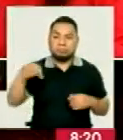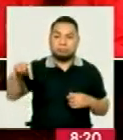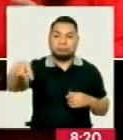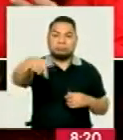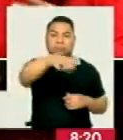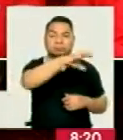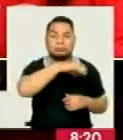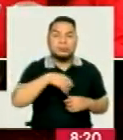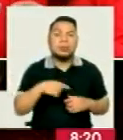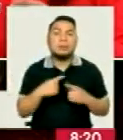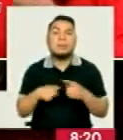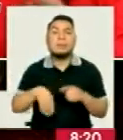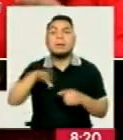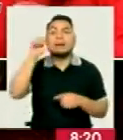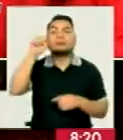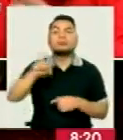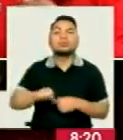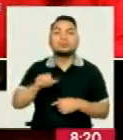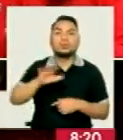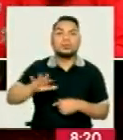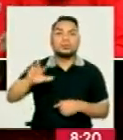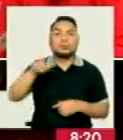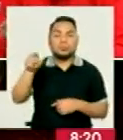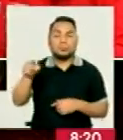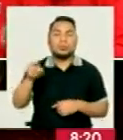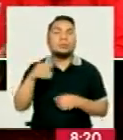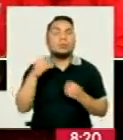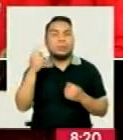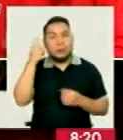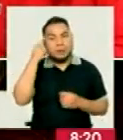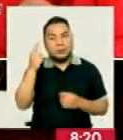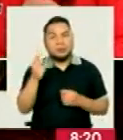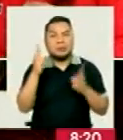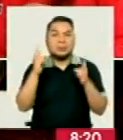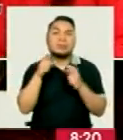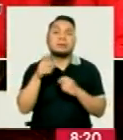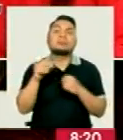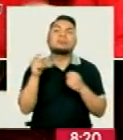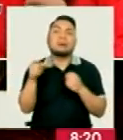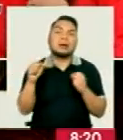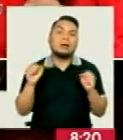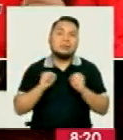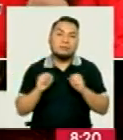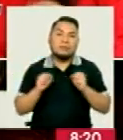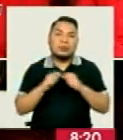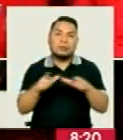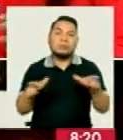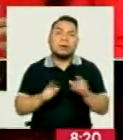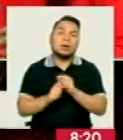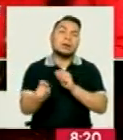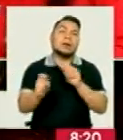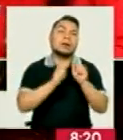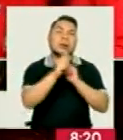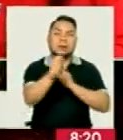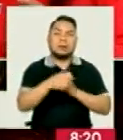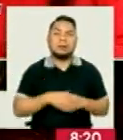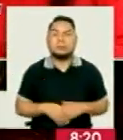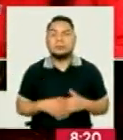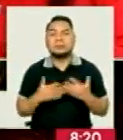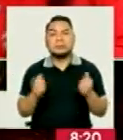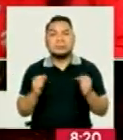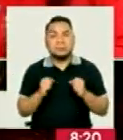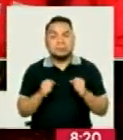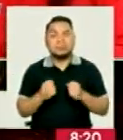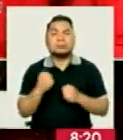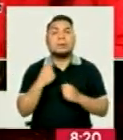sobre todo en la parte sur, teniendo en cuenta justamente los temas de friajes en zonas rurales y rurales dispersas, pero